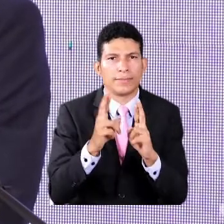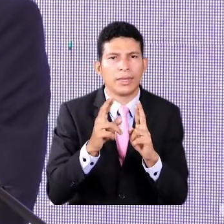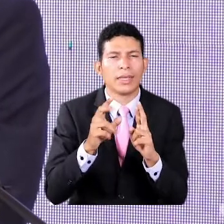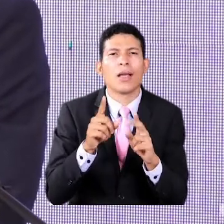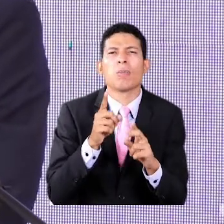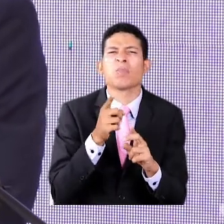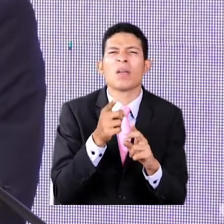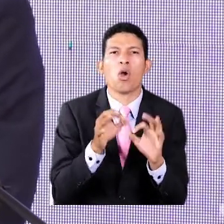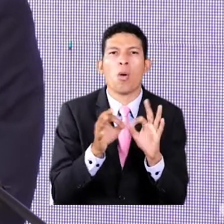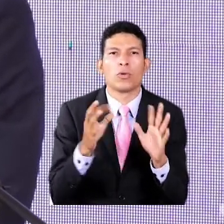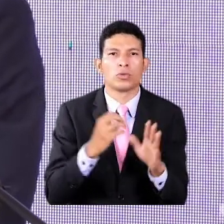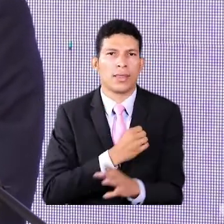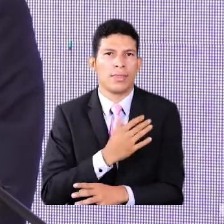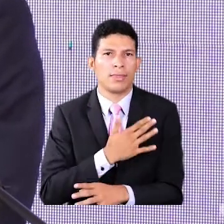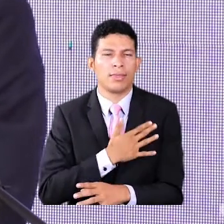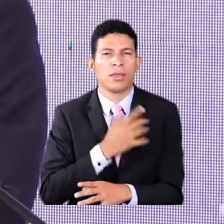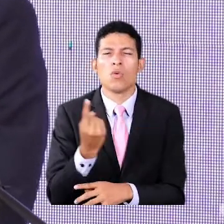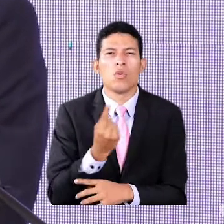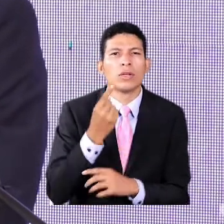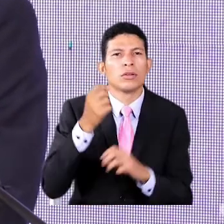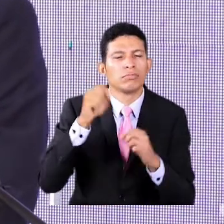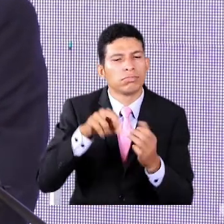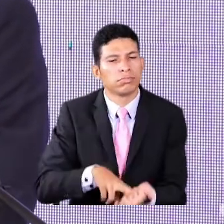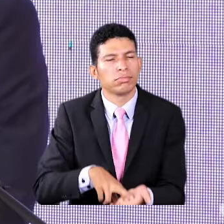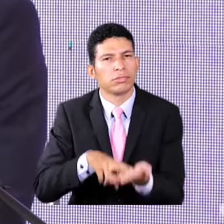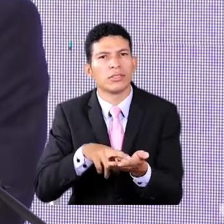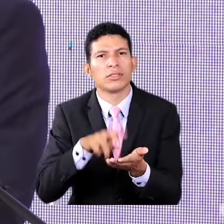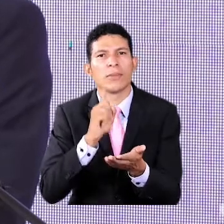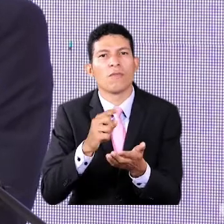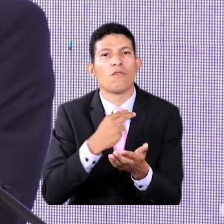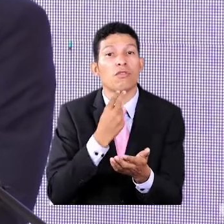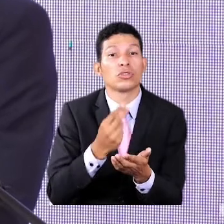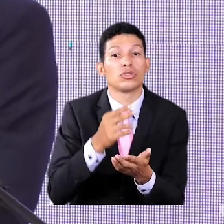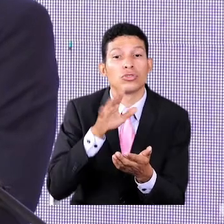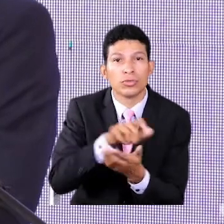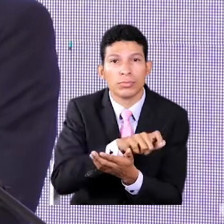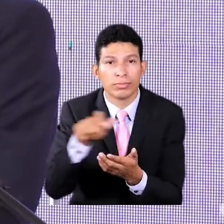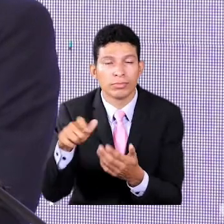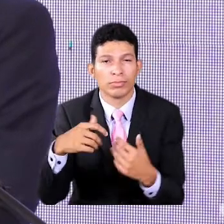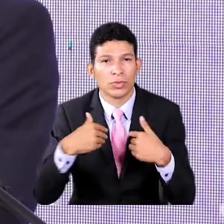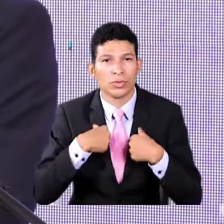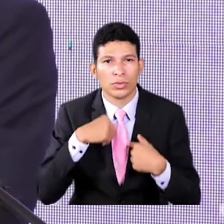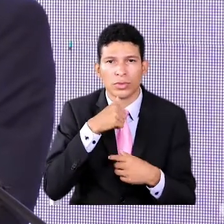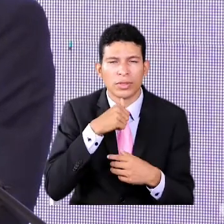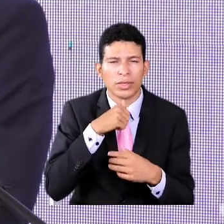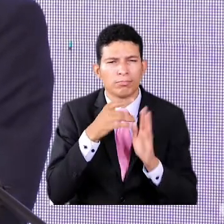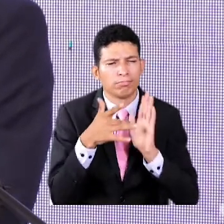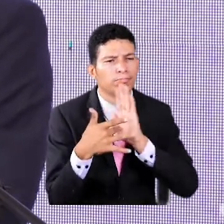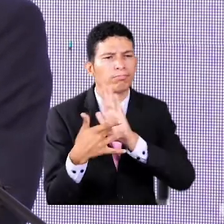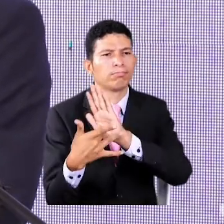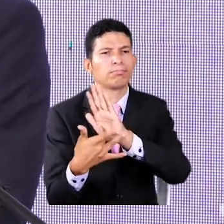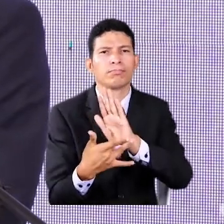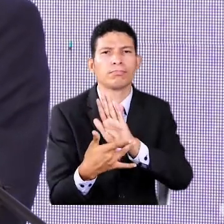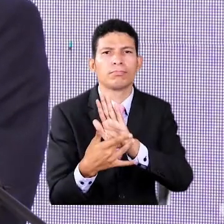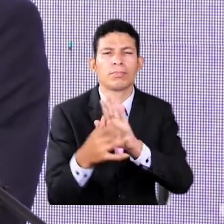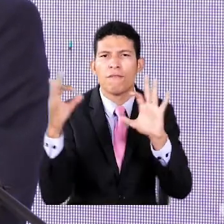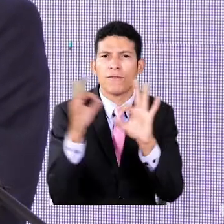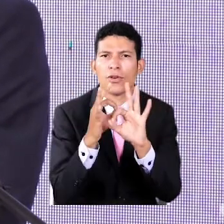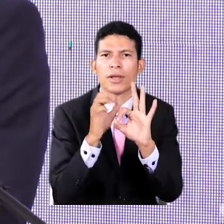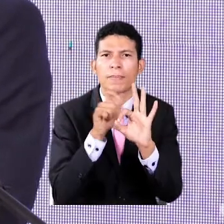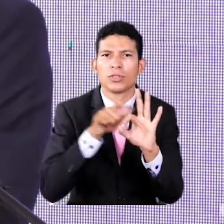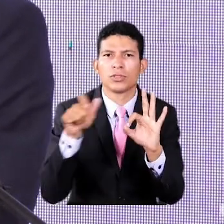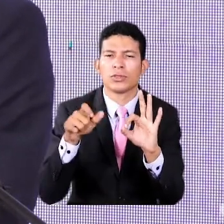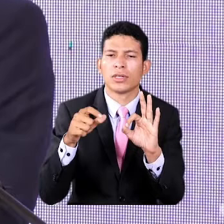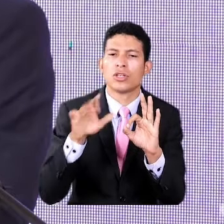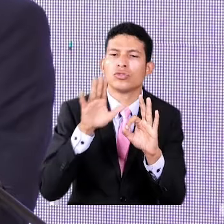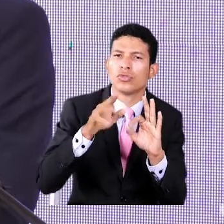única para restaurar la voz de las víctimas y poner en el centro de la discusión pública sus relatos y